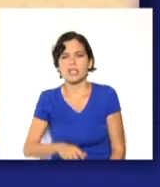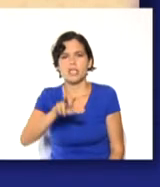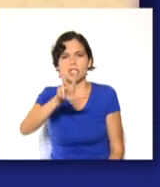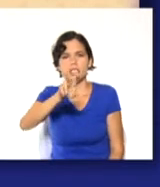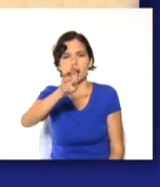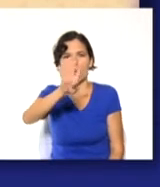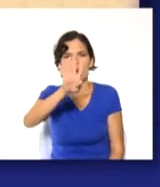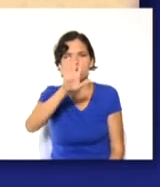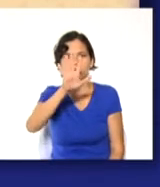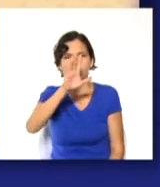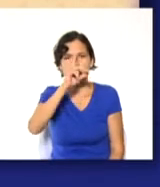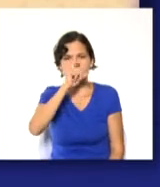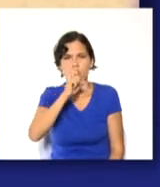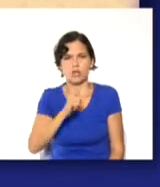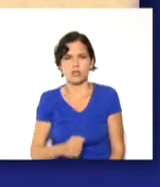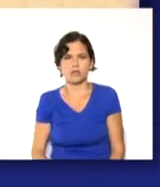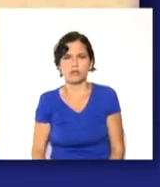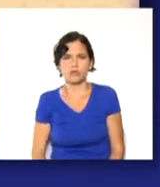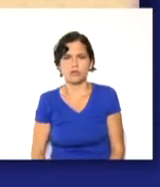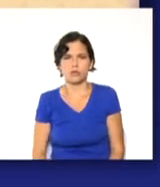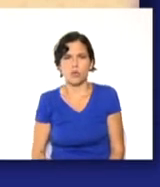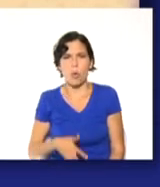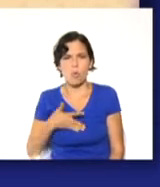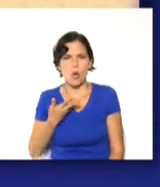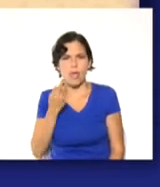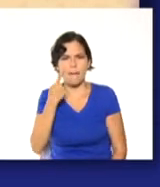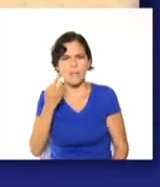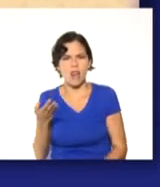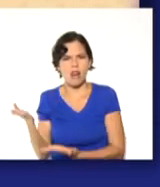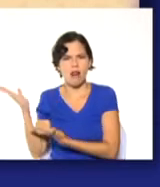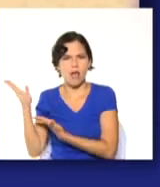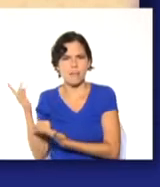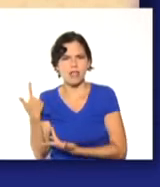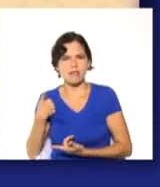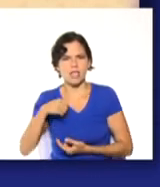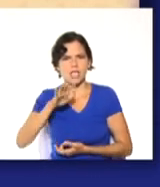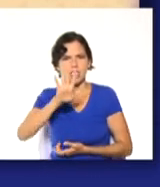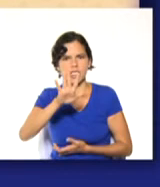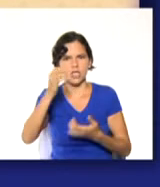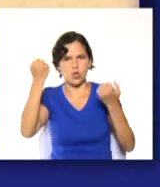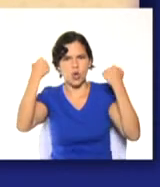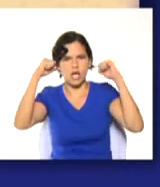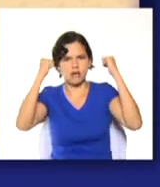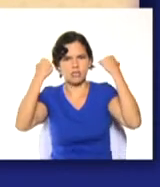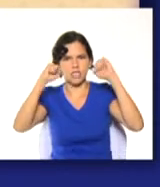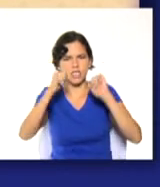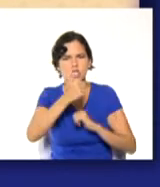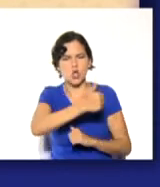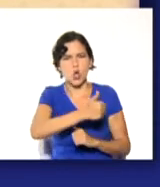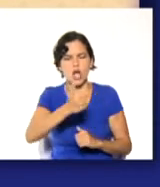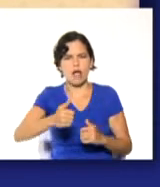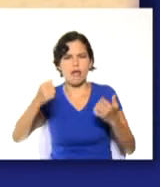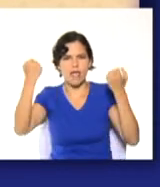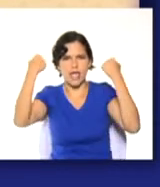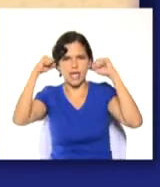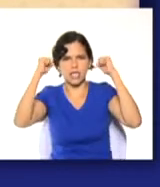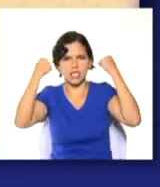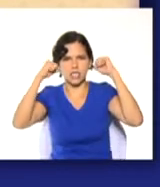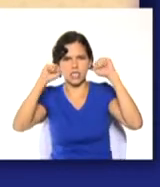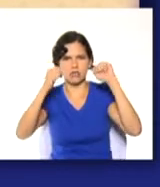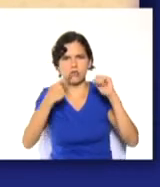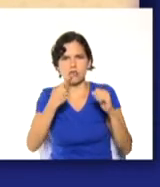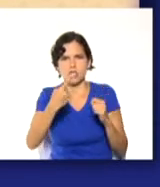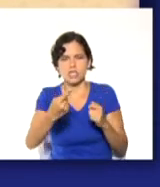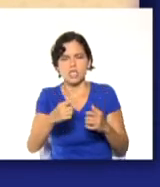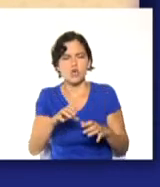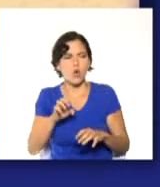Cada ejercicio con su enunciado, su ecuación y la expresión numérica que se les va a dar a cada variable, y